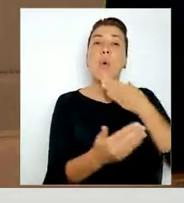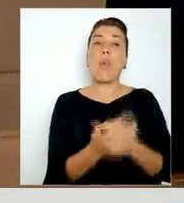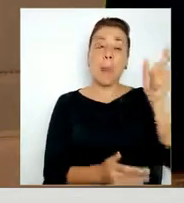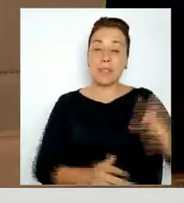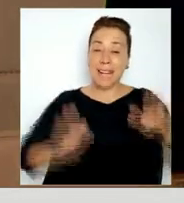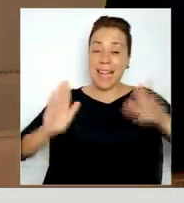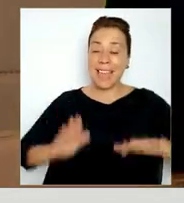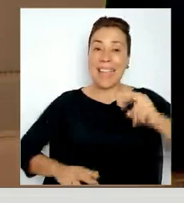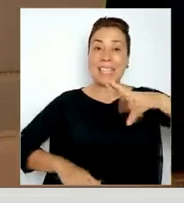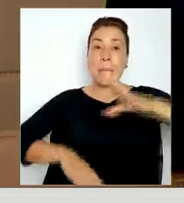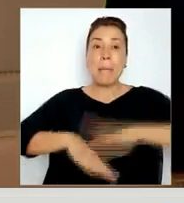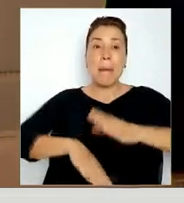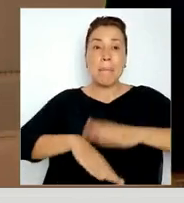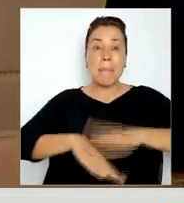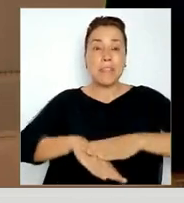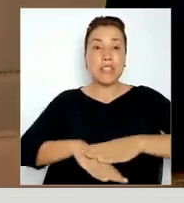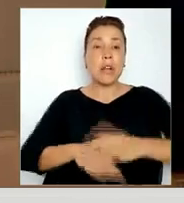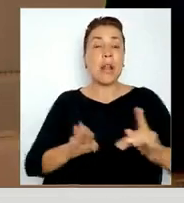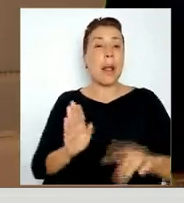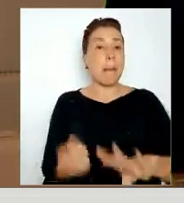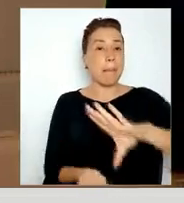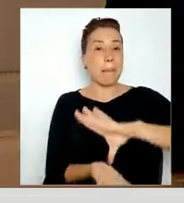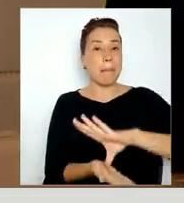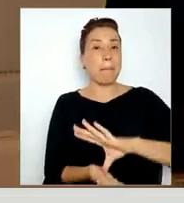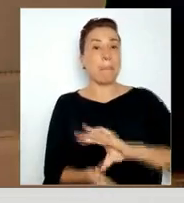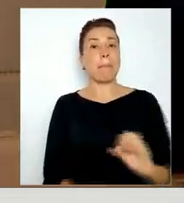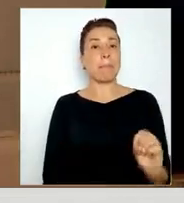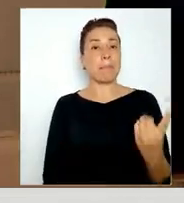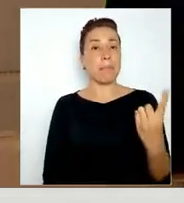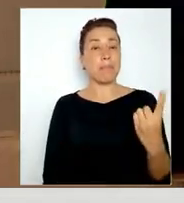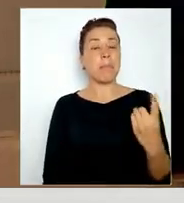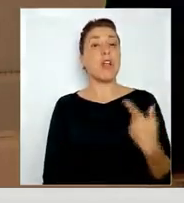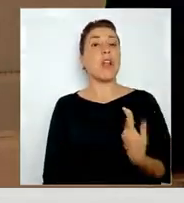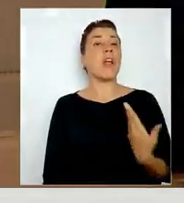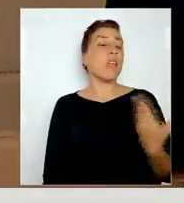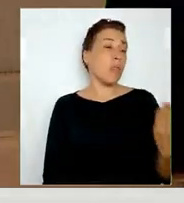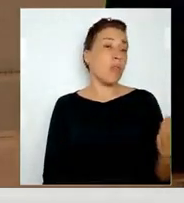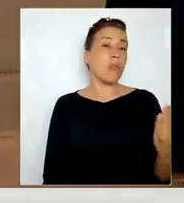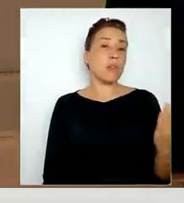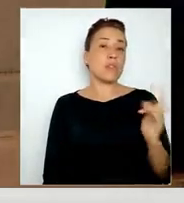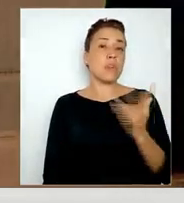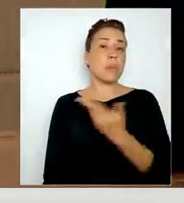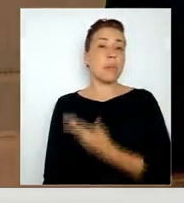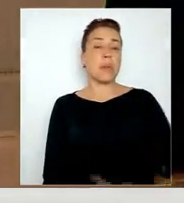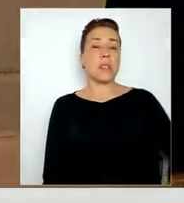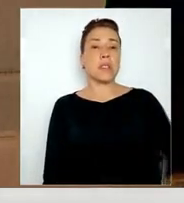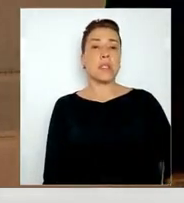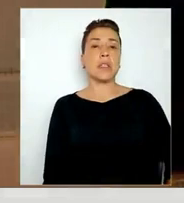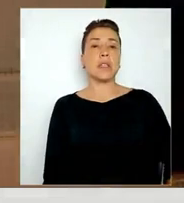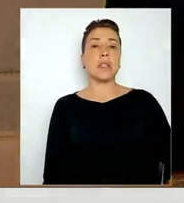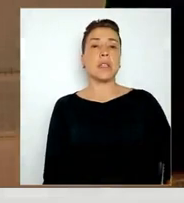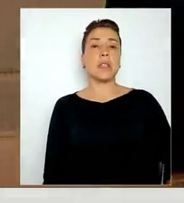a la primera le concedo señor presidente que no podría decir que era un que era constitucionalmente